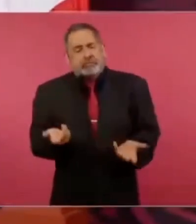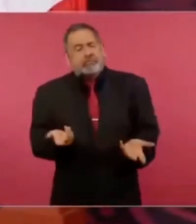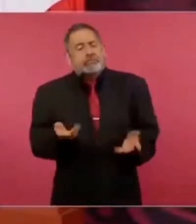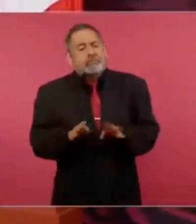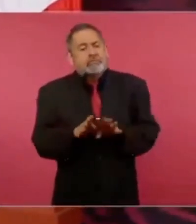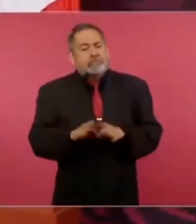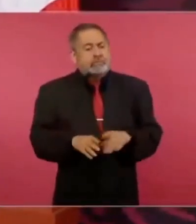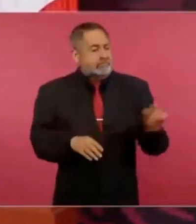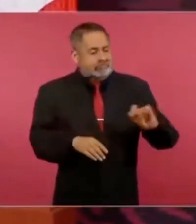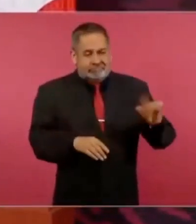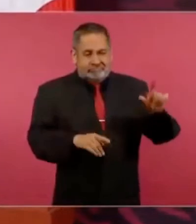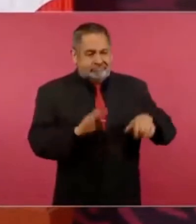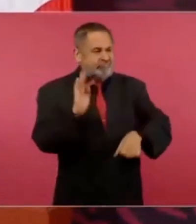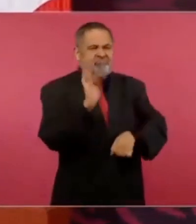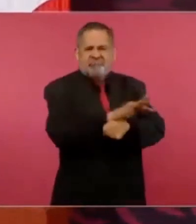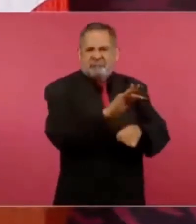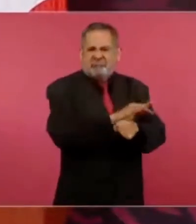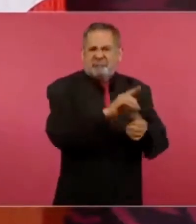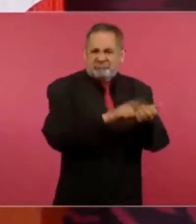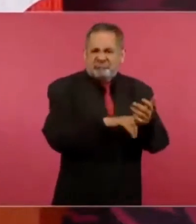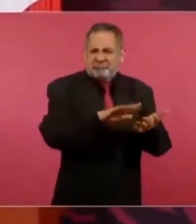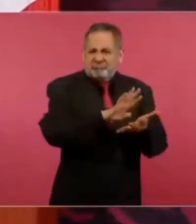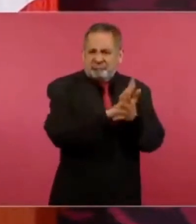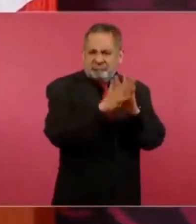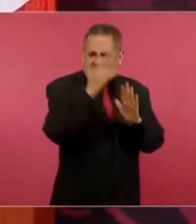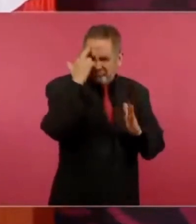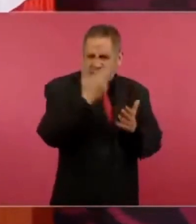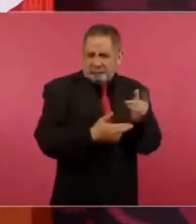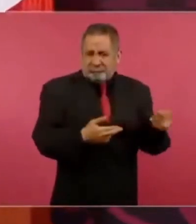famosas de la delincuencia,